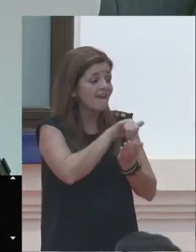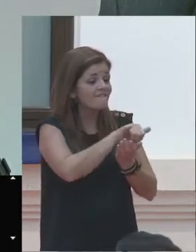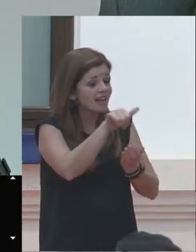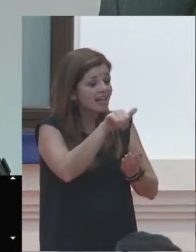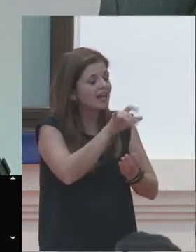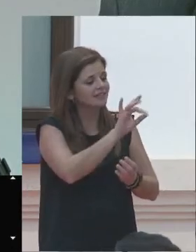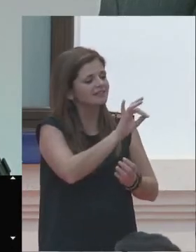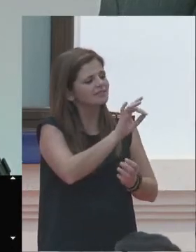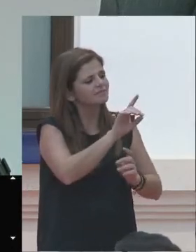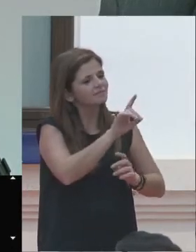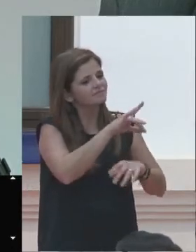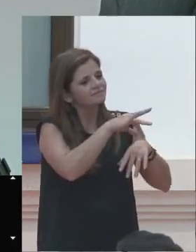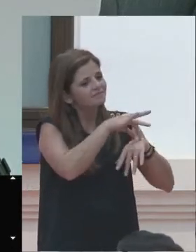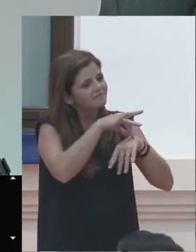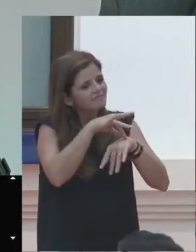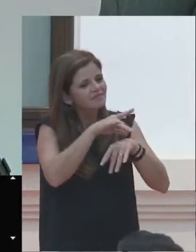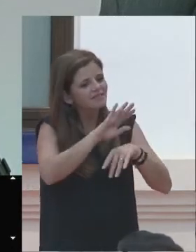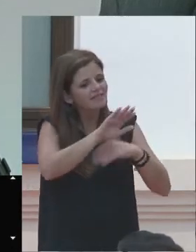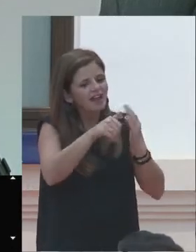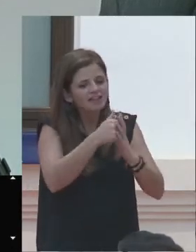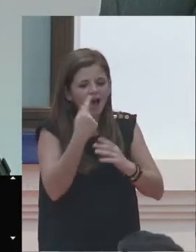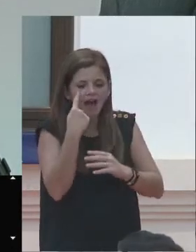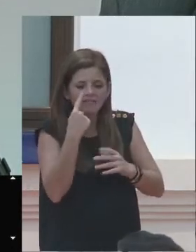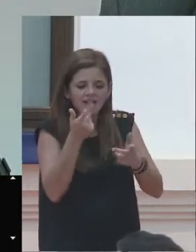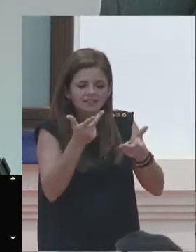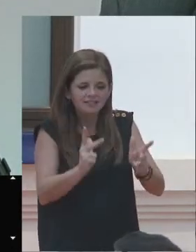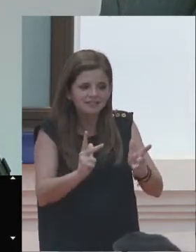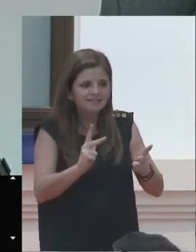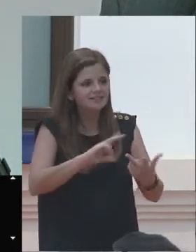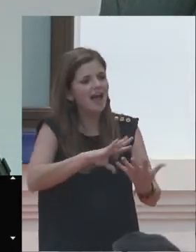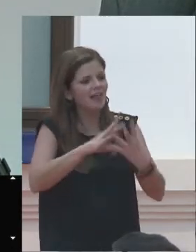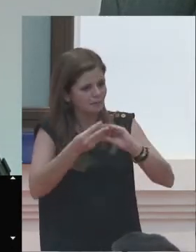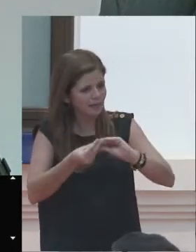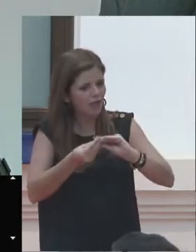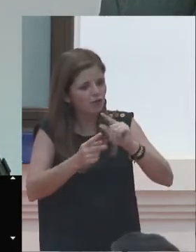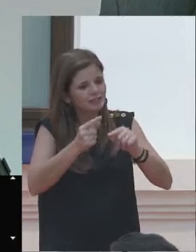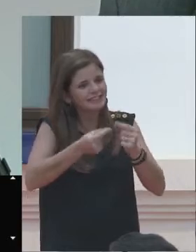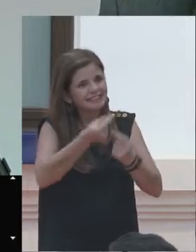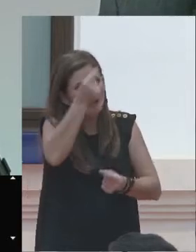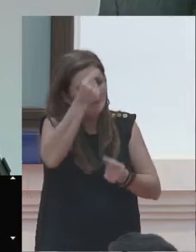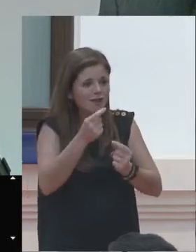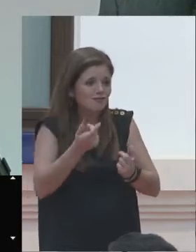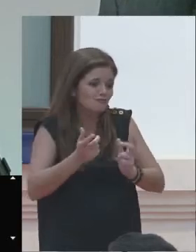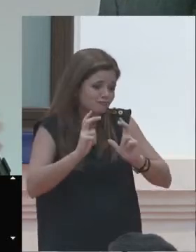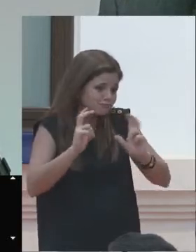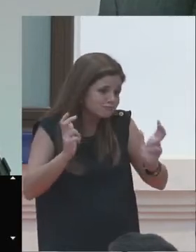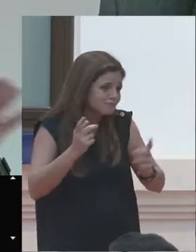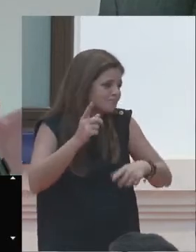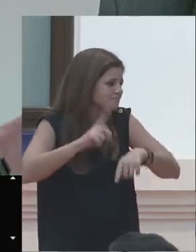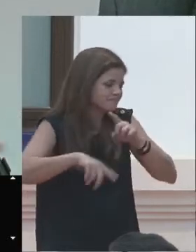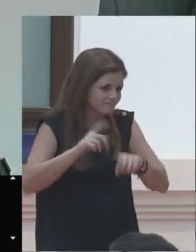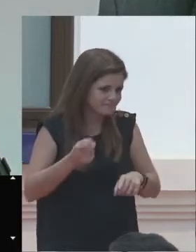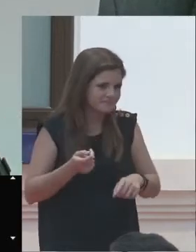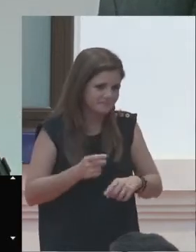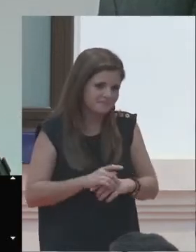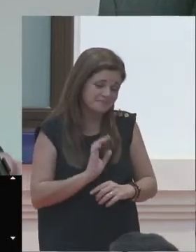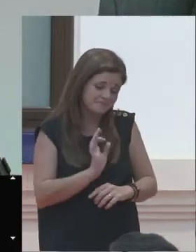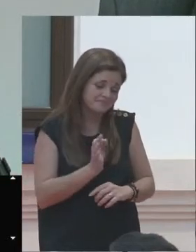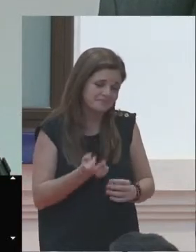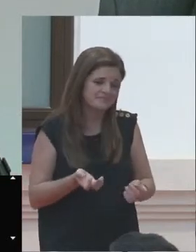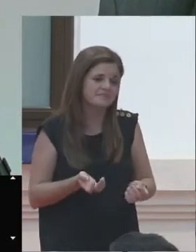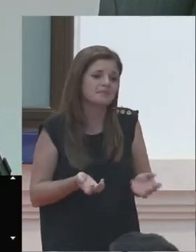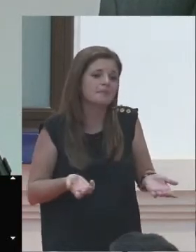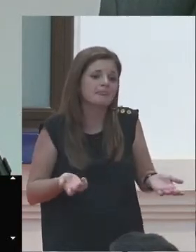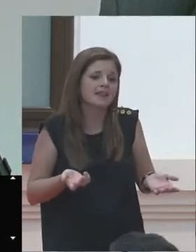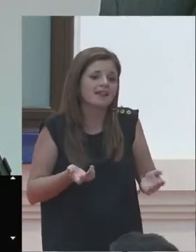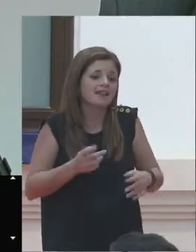un sitio adecuado a tu tamaño, ¿vale? Pero ahí lo dejo, porque tengo que reconocer que luego está lo de la oferta, demanda, el mercado, cuánto